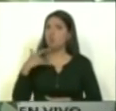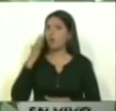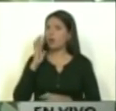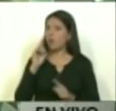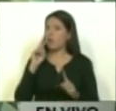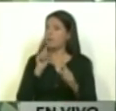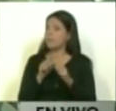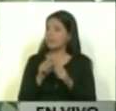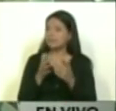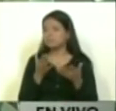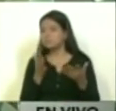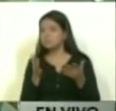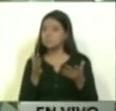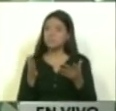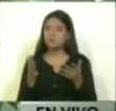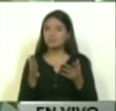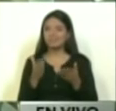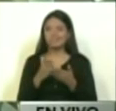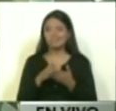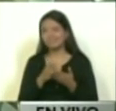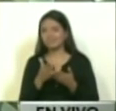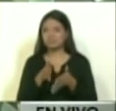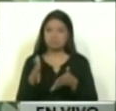todavía timorata.